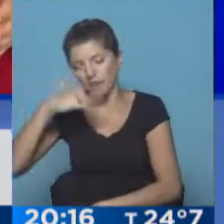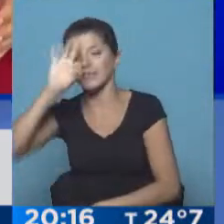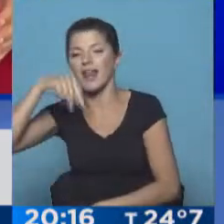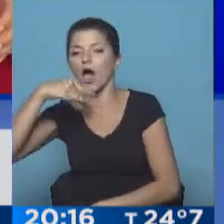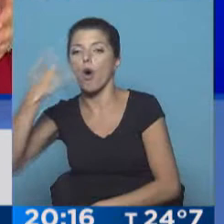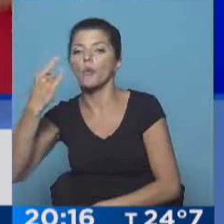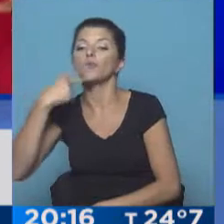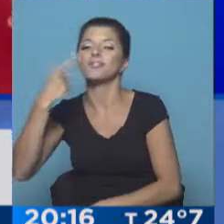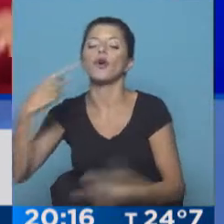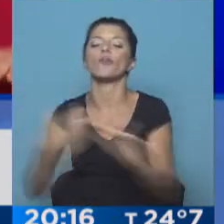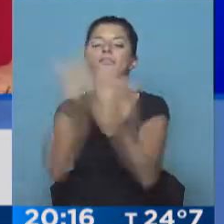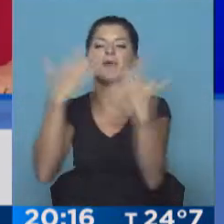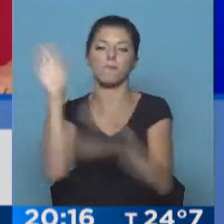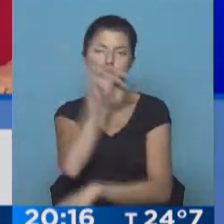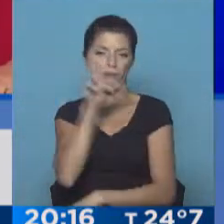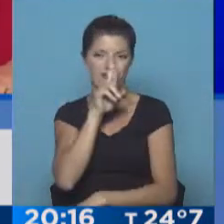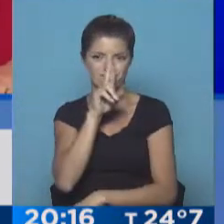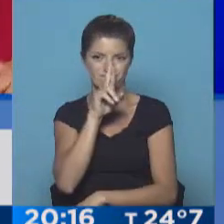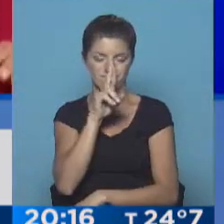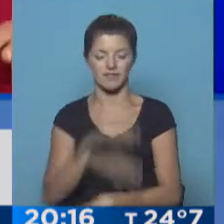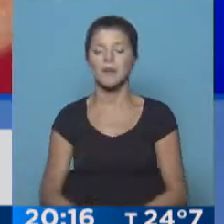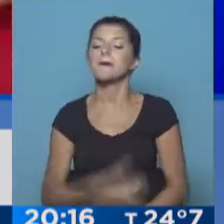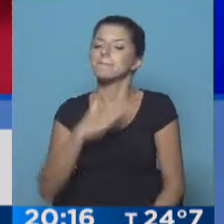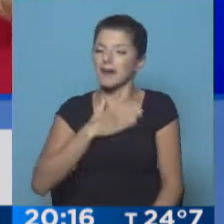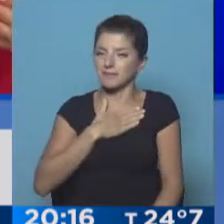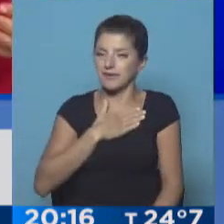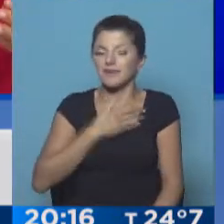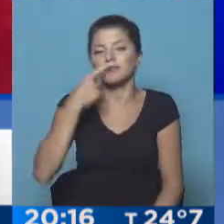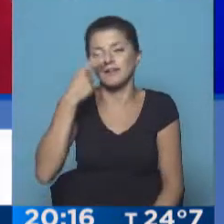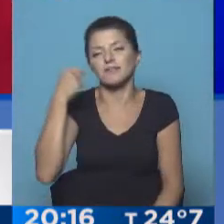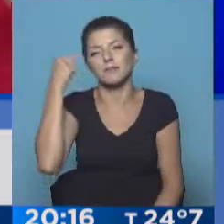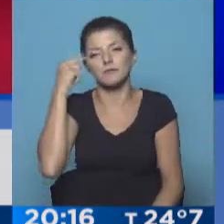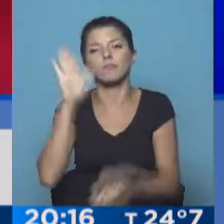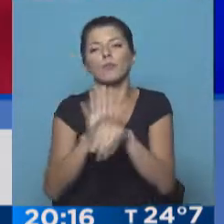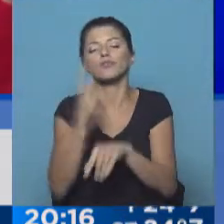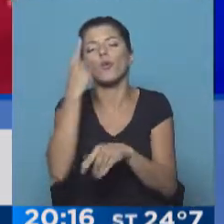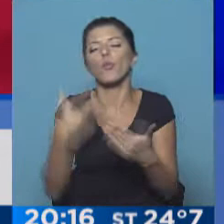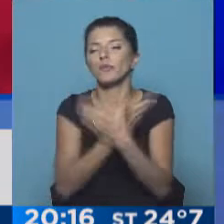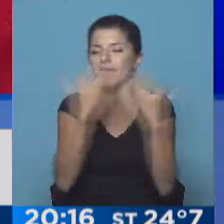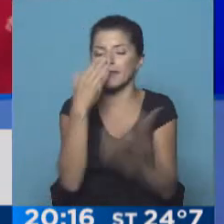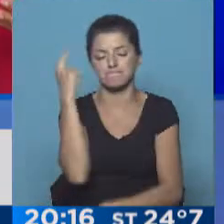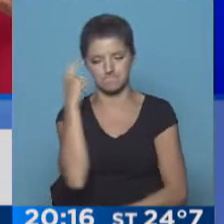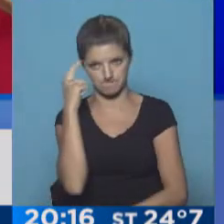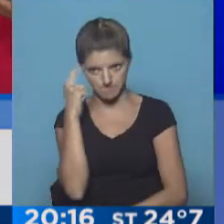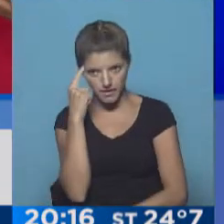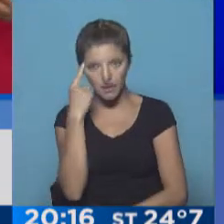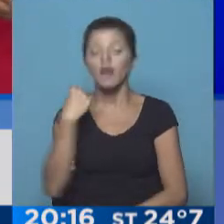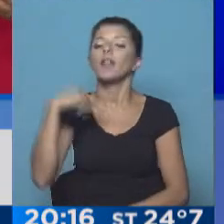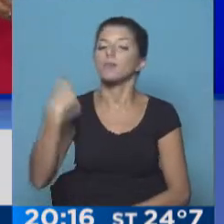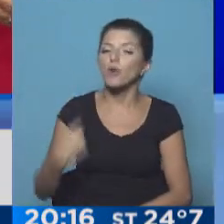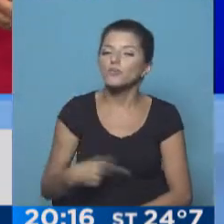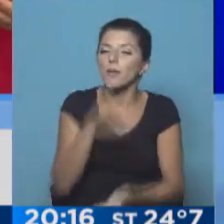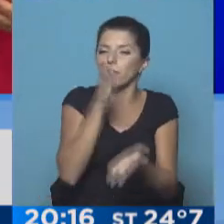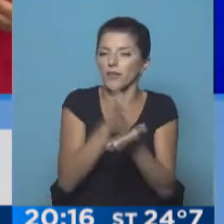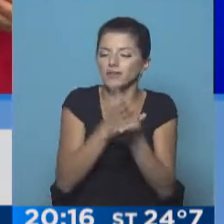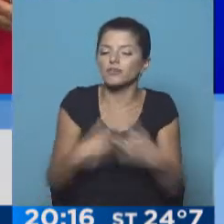Día de la Mujer. Y yo creo que lo interesante es pensarlo como un día de reflexión de lo que se avanzó en términos de derechos y de igualdad para